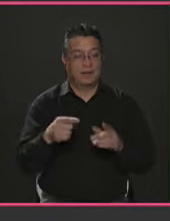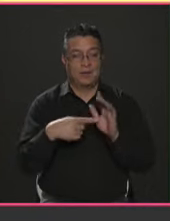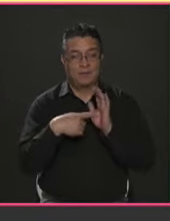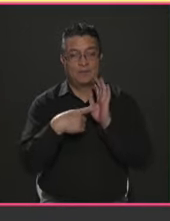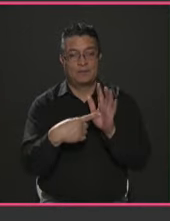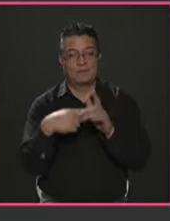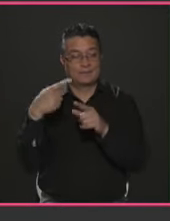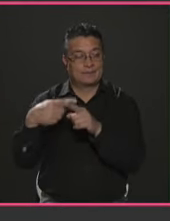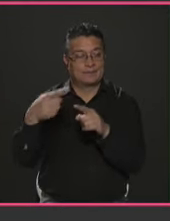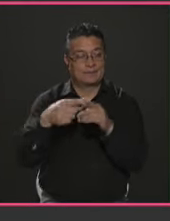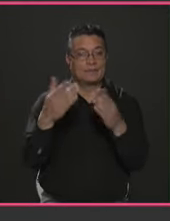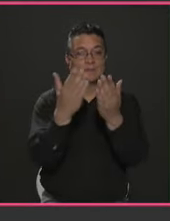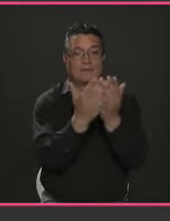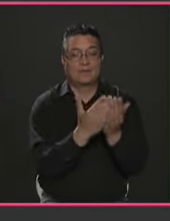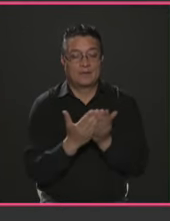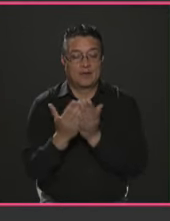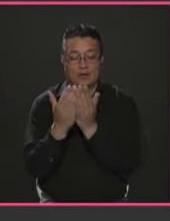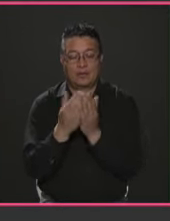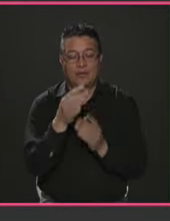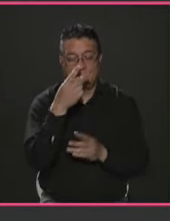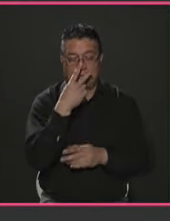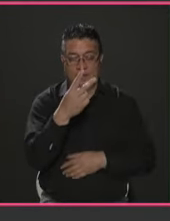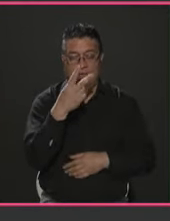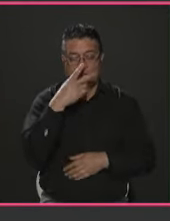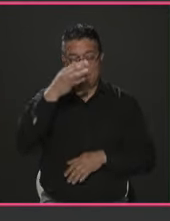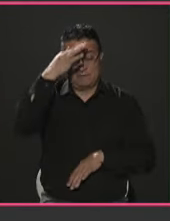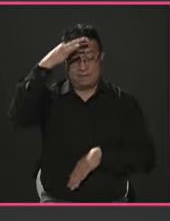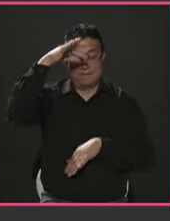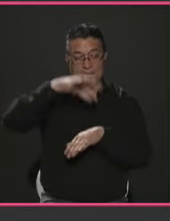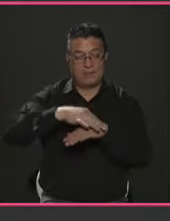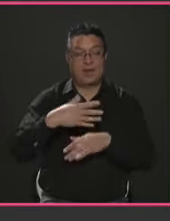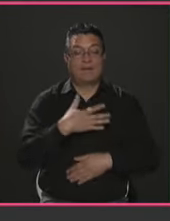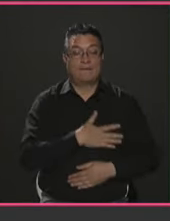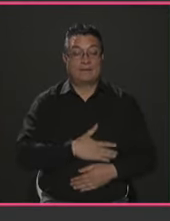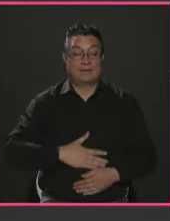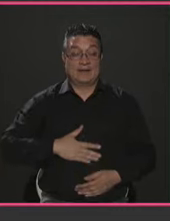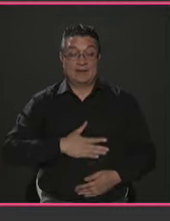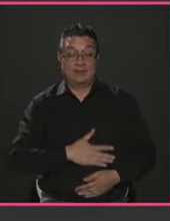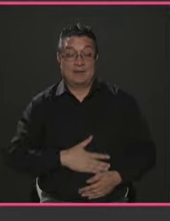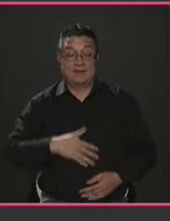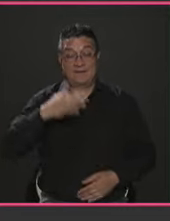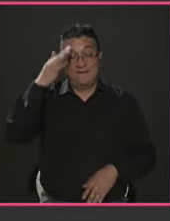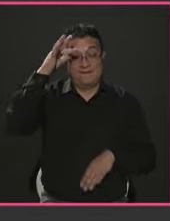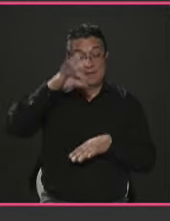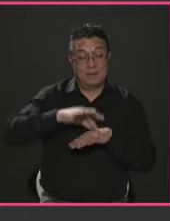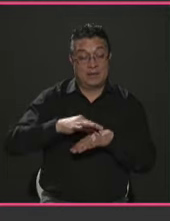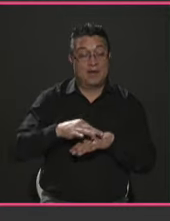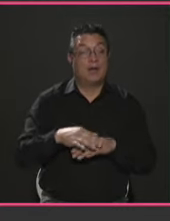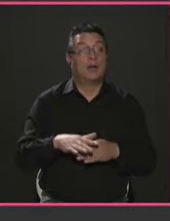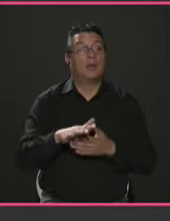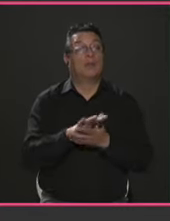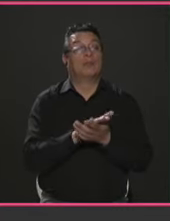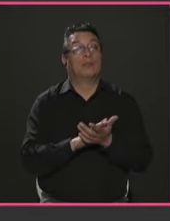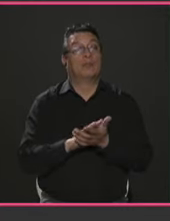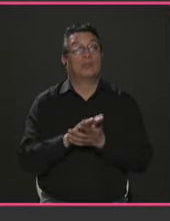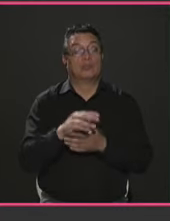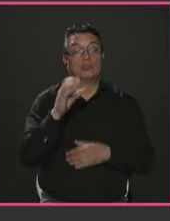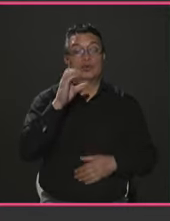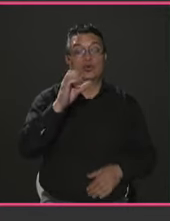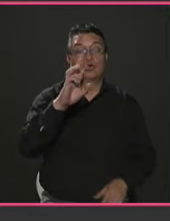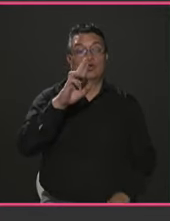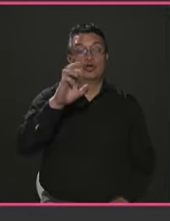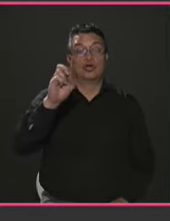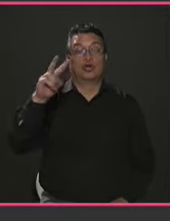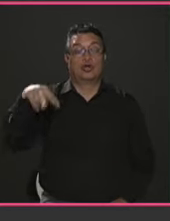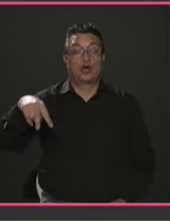ente estudios que si vemos las enfermedades estomacales como la enfermedad de